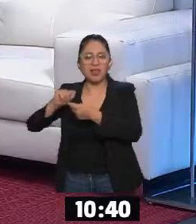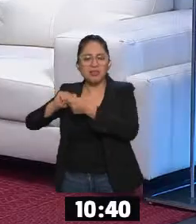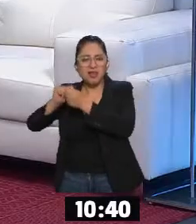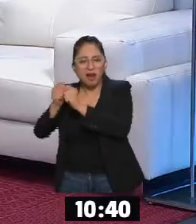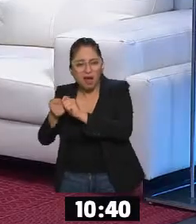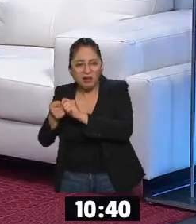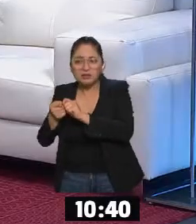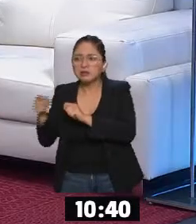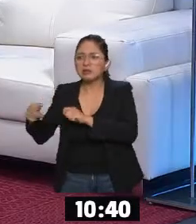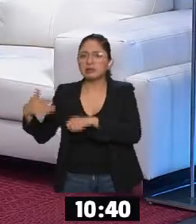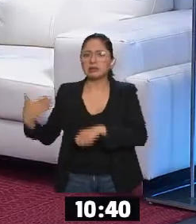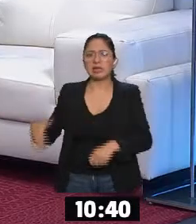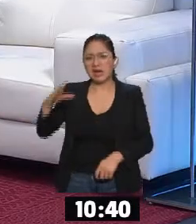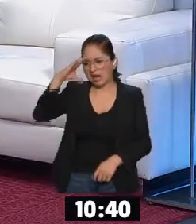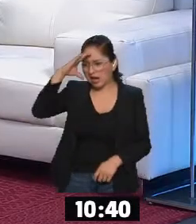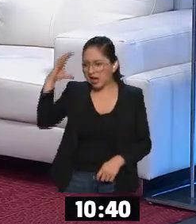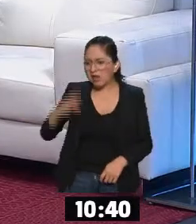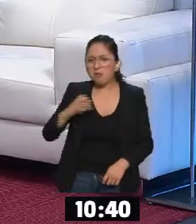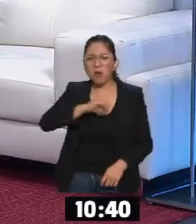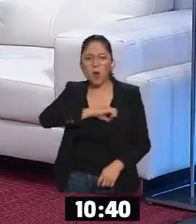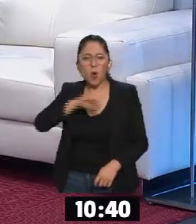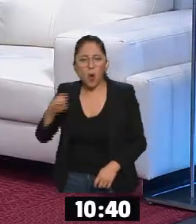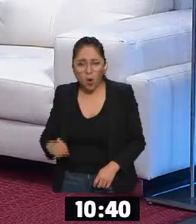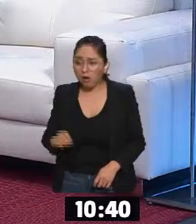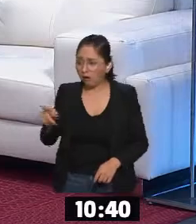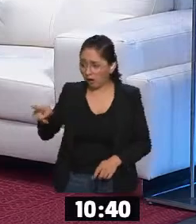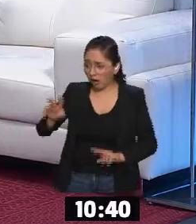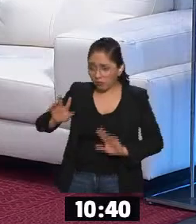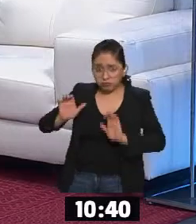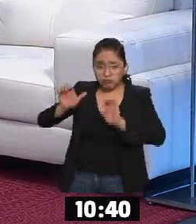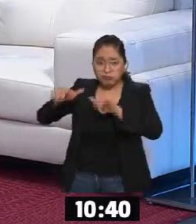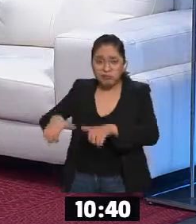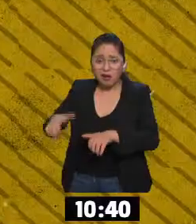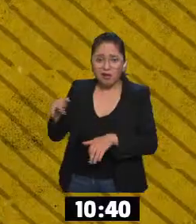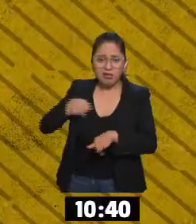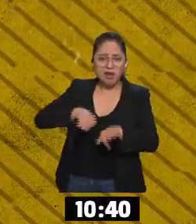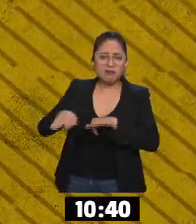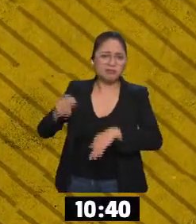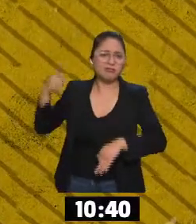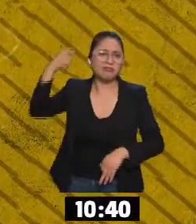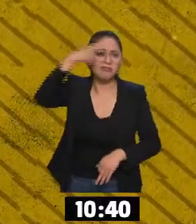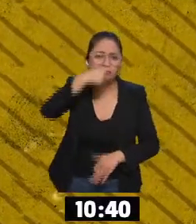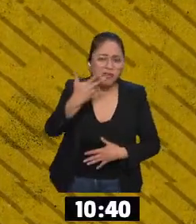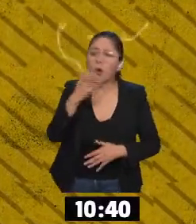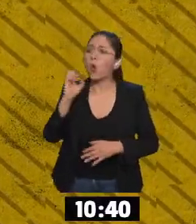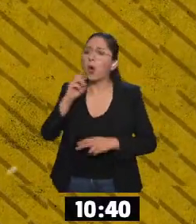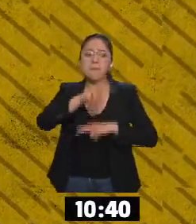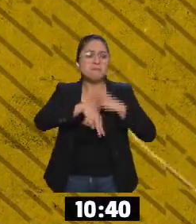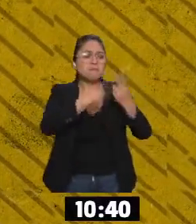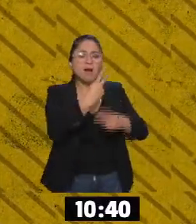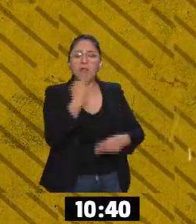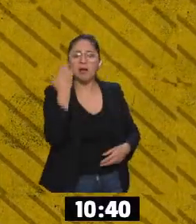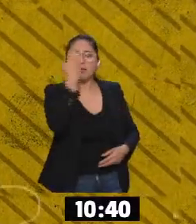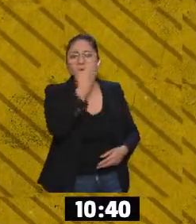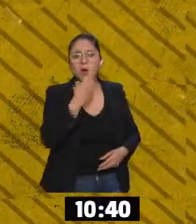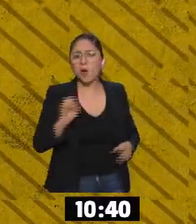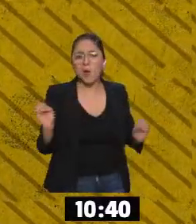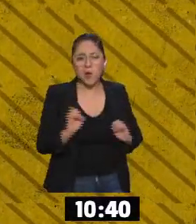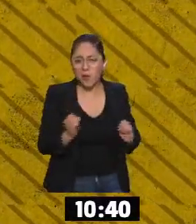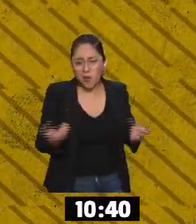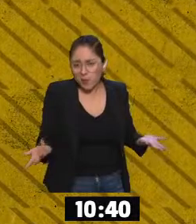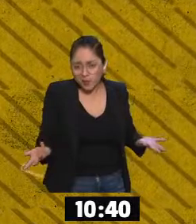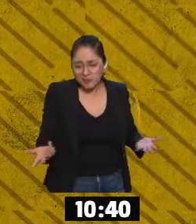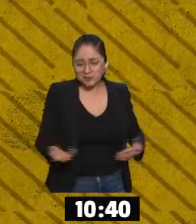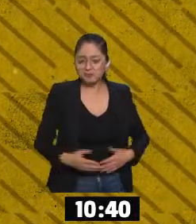da trabajo, que no se les acepta en la escuela, pero en general. Claro, falta mucho por avanzar todavía porque hay muchas cosas o leyes que están